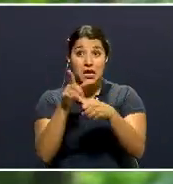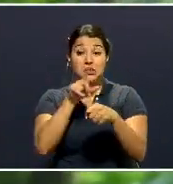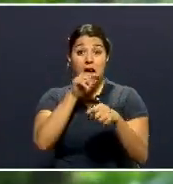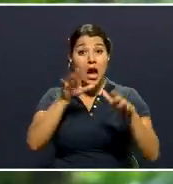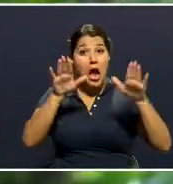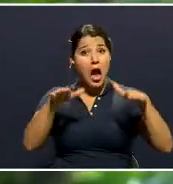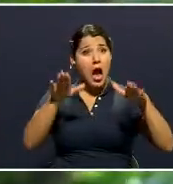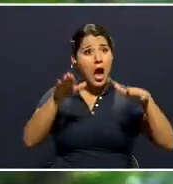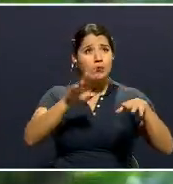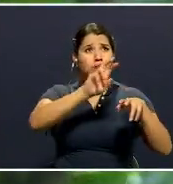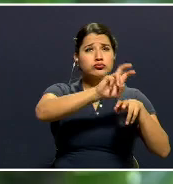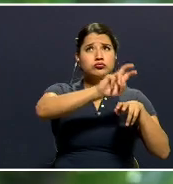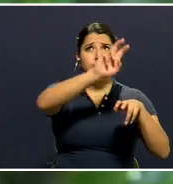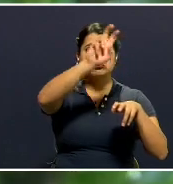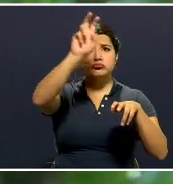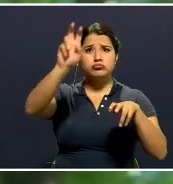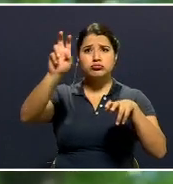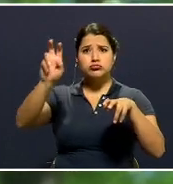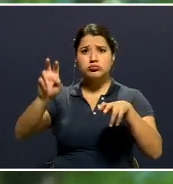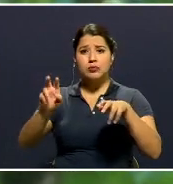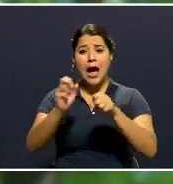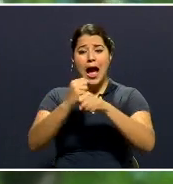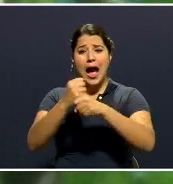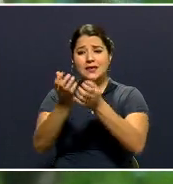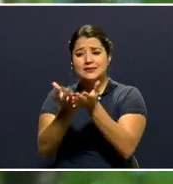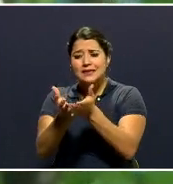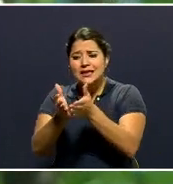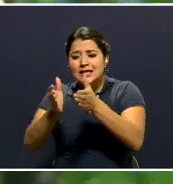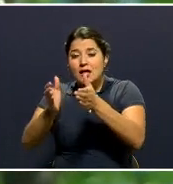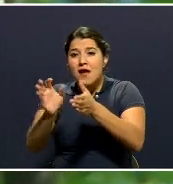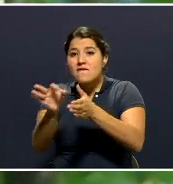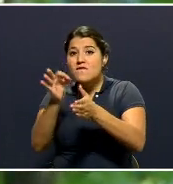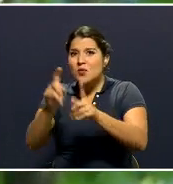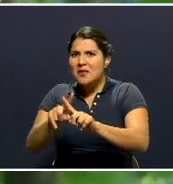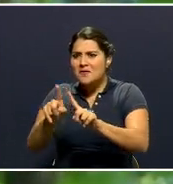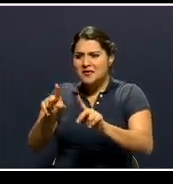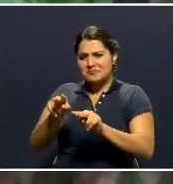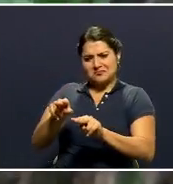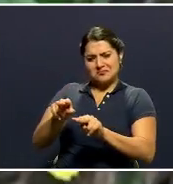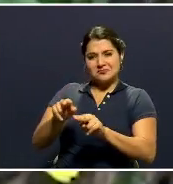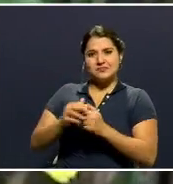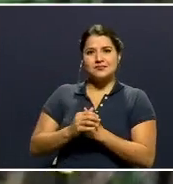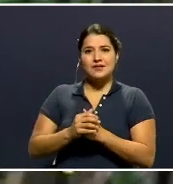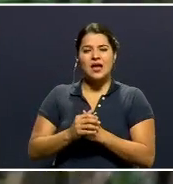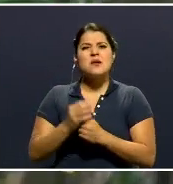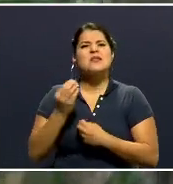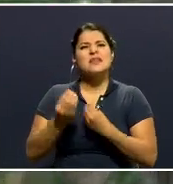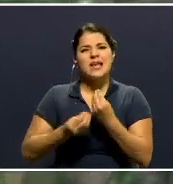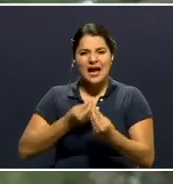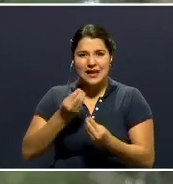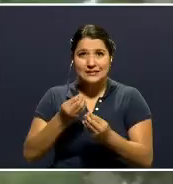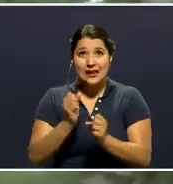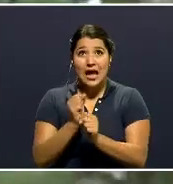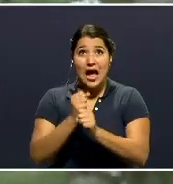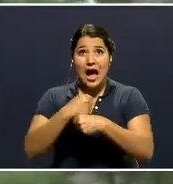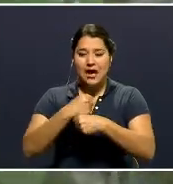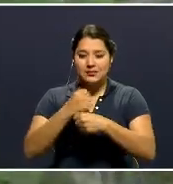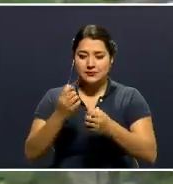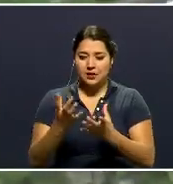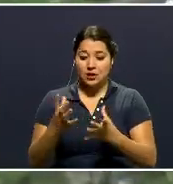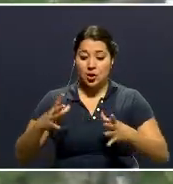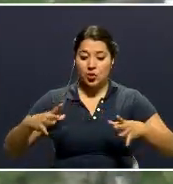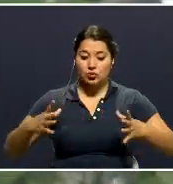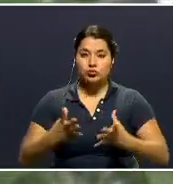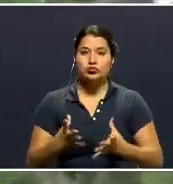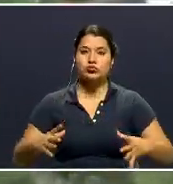ave migratoria que construye su nido de una manera muy particular y llamativa. Suele realizar un saco colgante con un